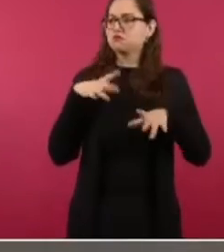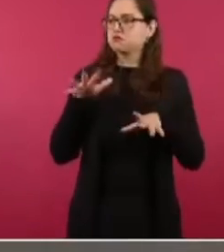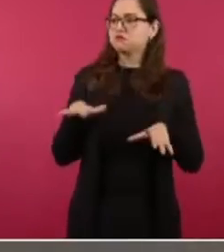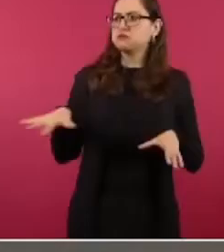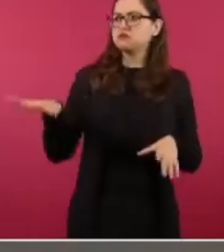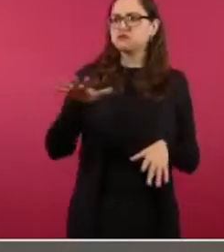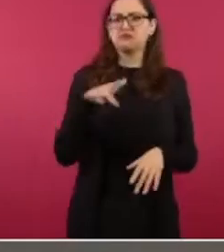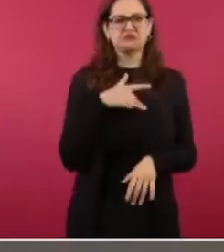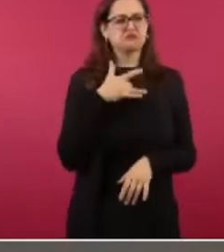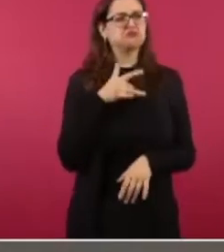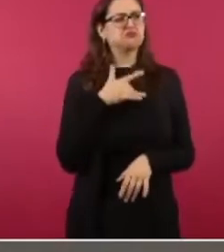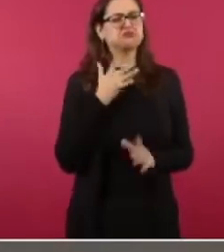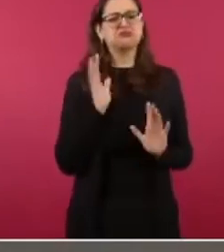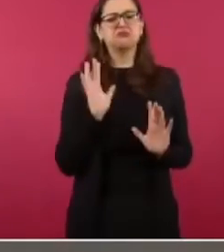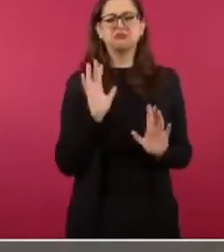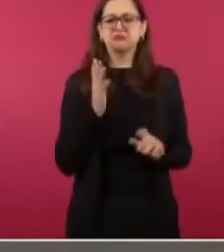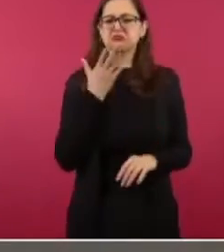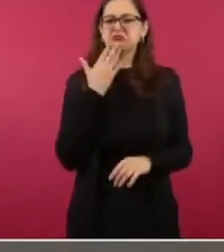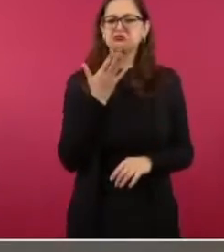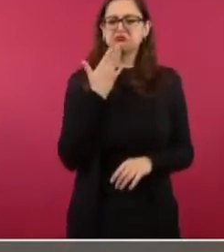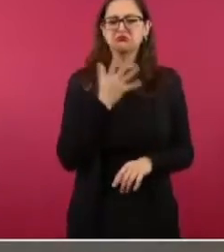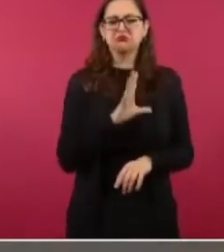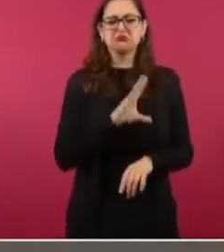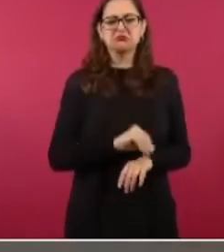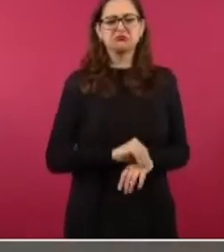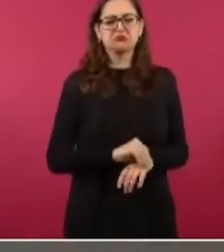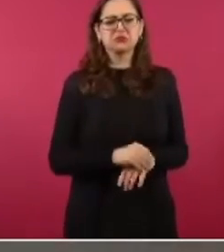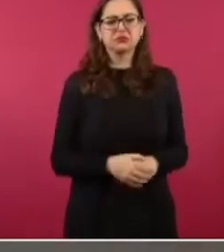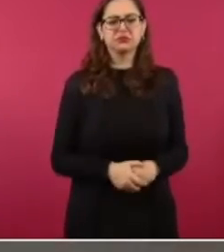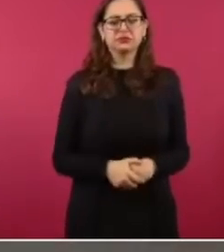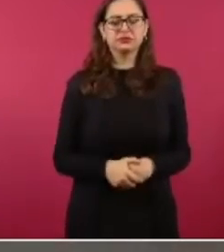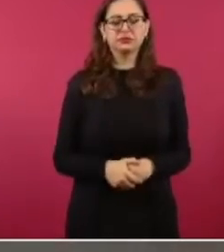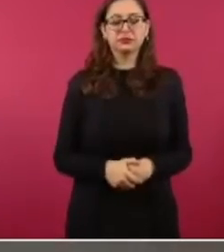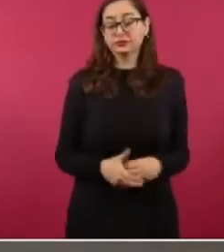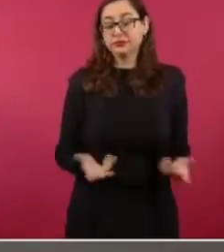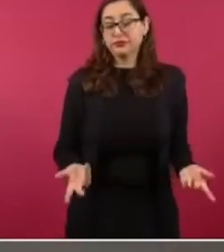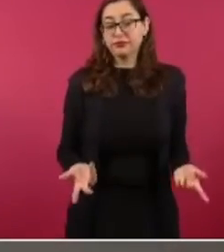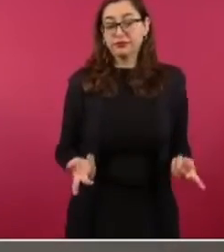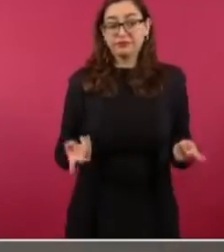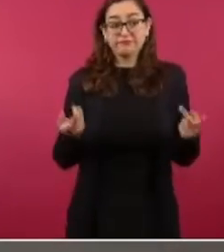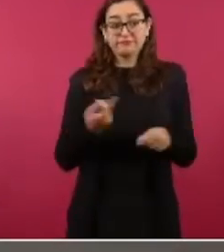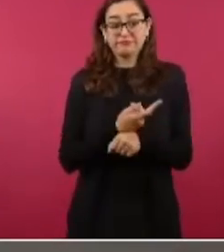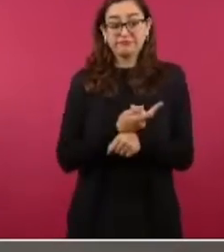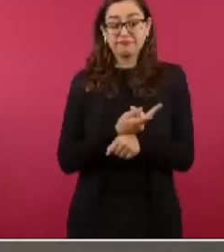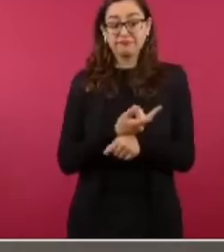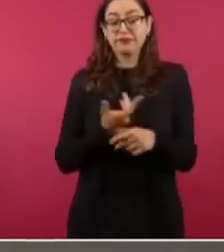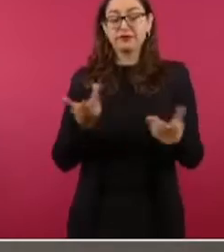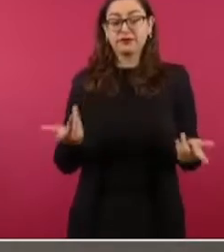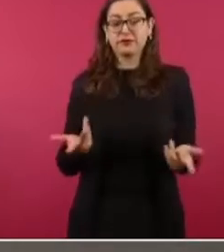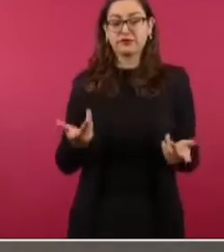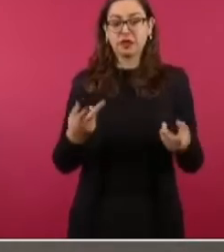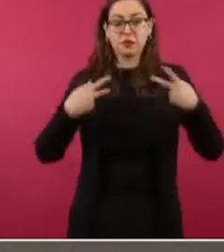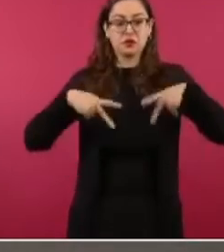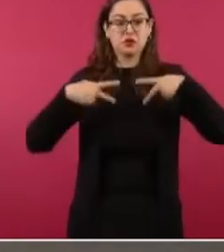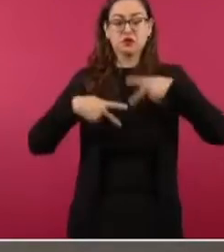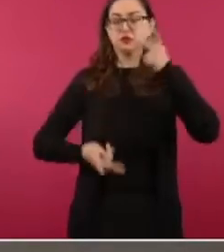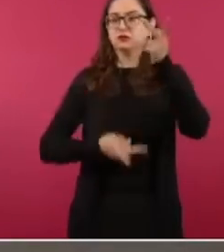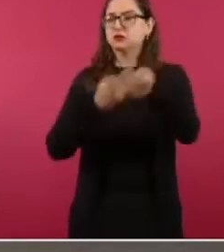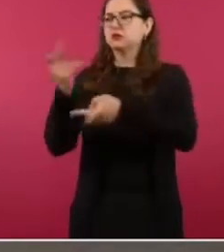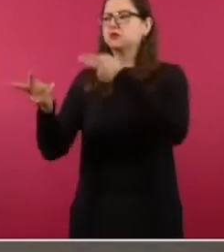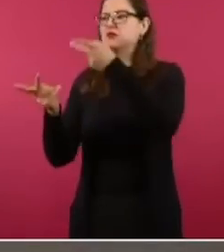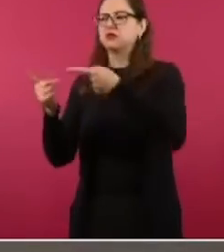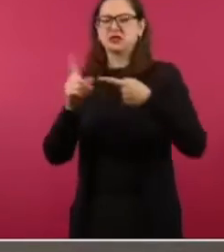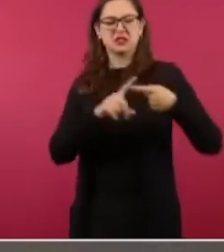de que la Marina tiene una aceptación de 84%,